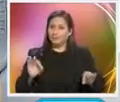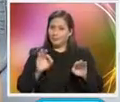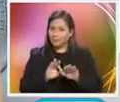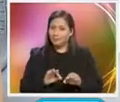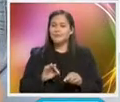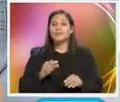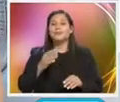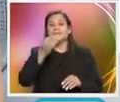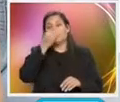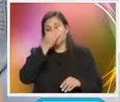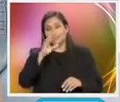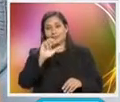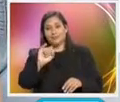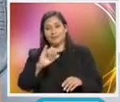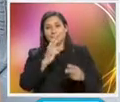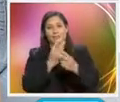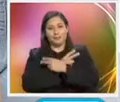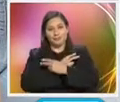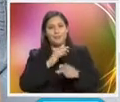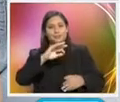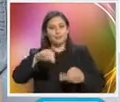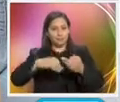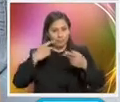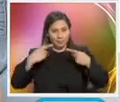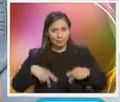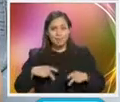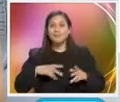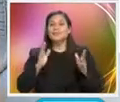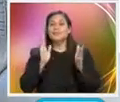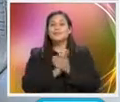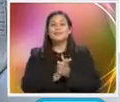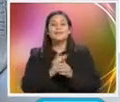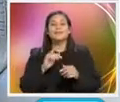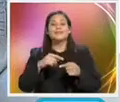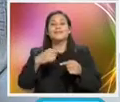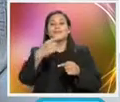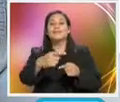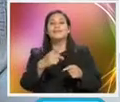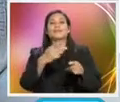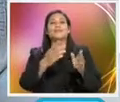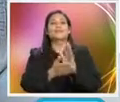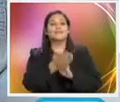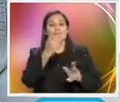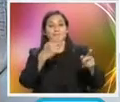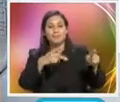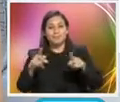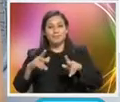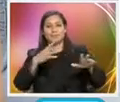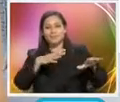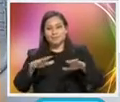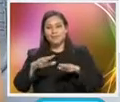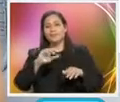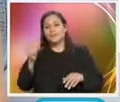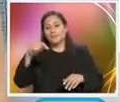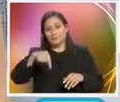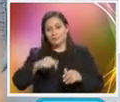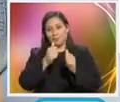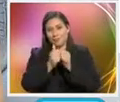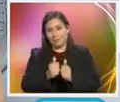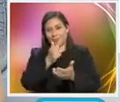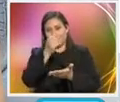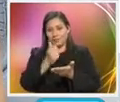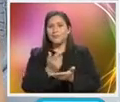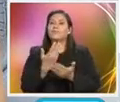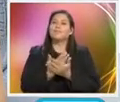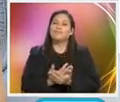sobre todo que se acercan las vacaciones. Ya toda la gente está con un pie en el mar y en la playa y con otro aquí en la ciudad ya esperando a que los